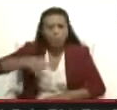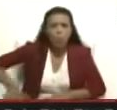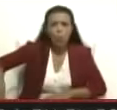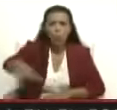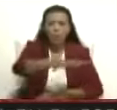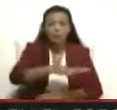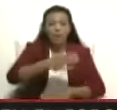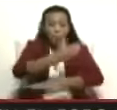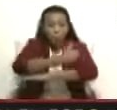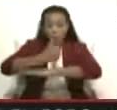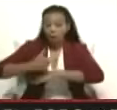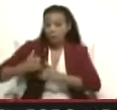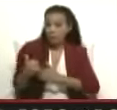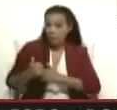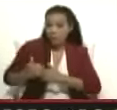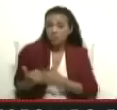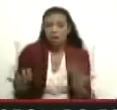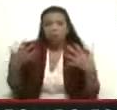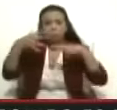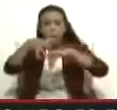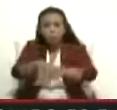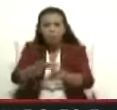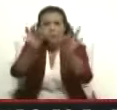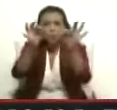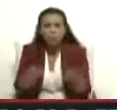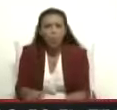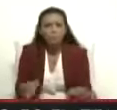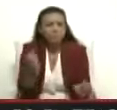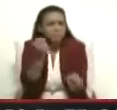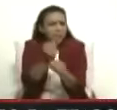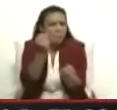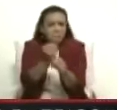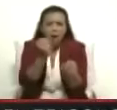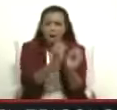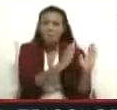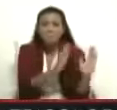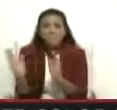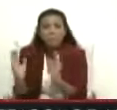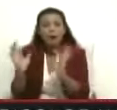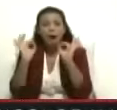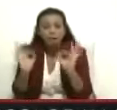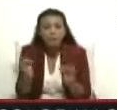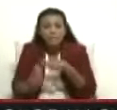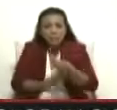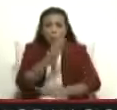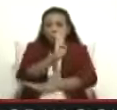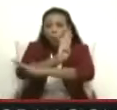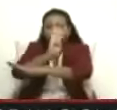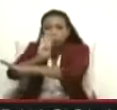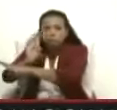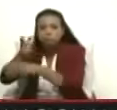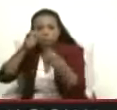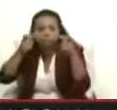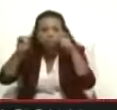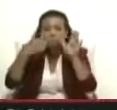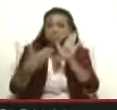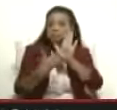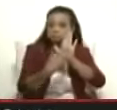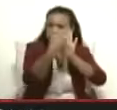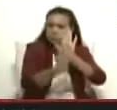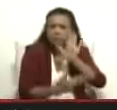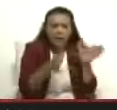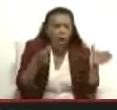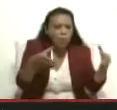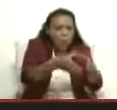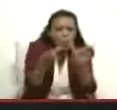y a los cuerpos de seguridad por ese extraordinario Plan República que se evidenció en cada